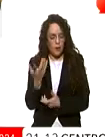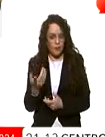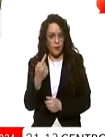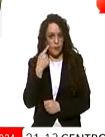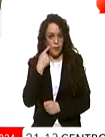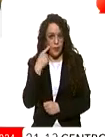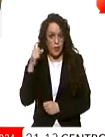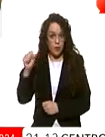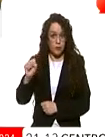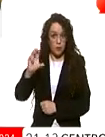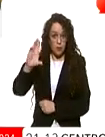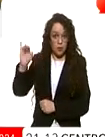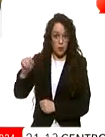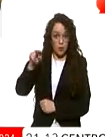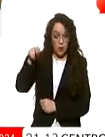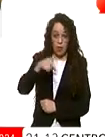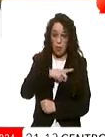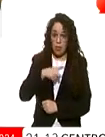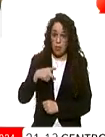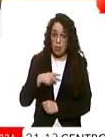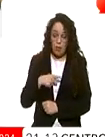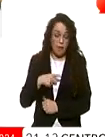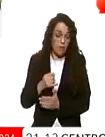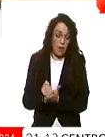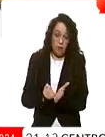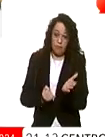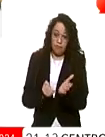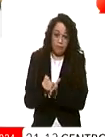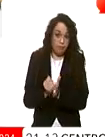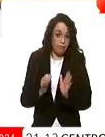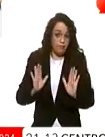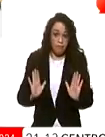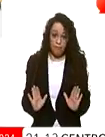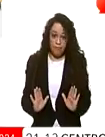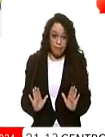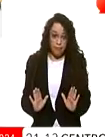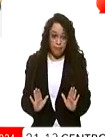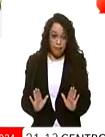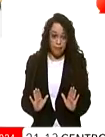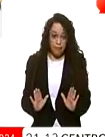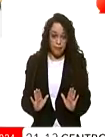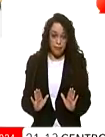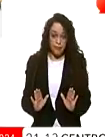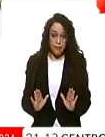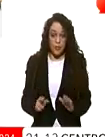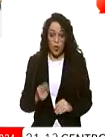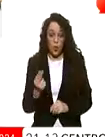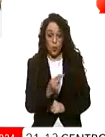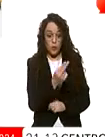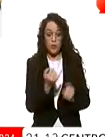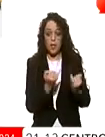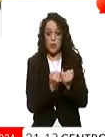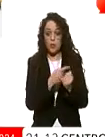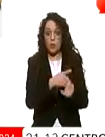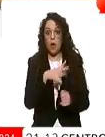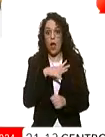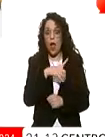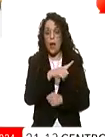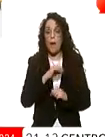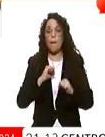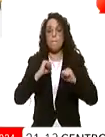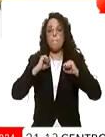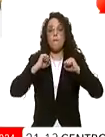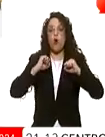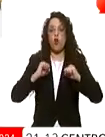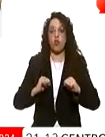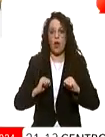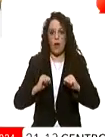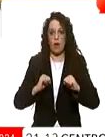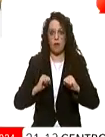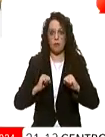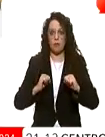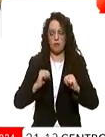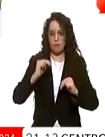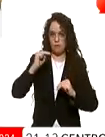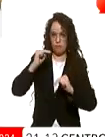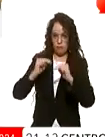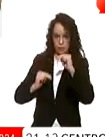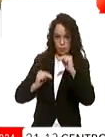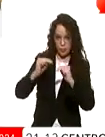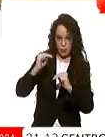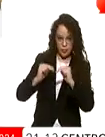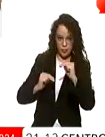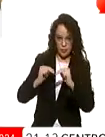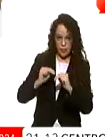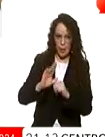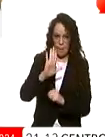una determinación. De una u otra forma, ustedes también son un poder que tiene una cierta medida similar al de la Suprema Corte. ¿Esto